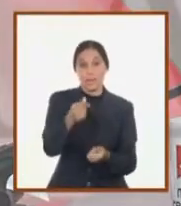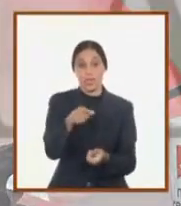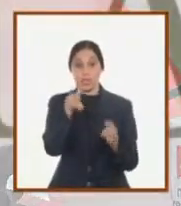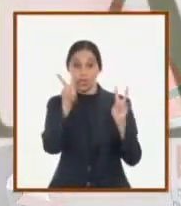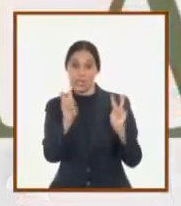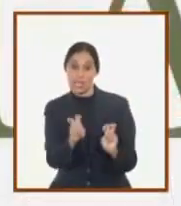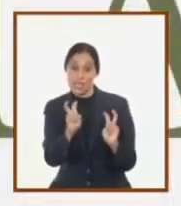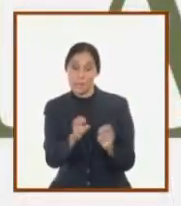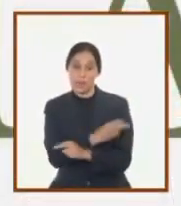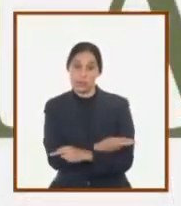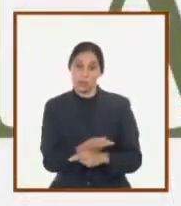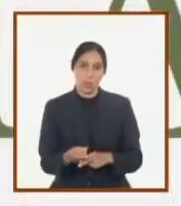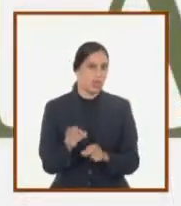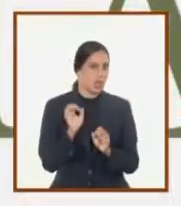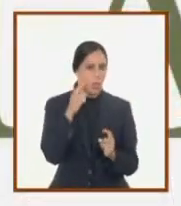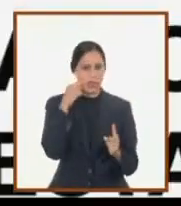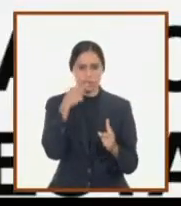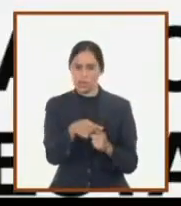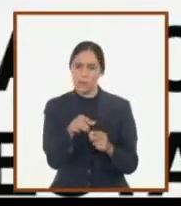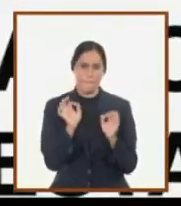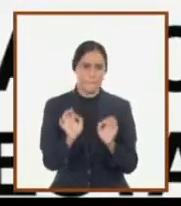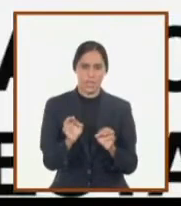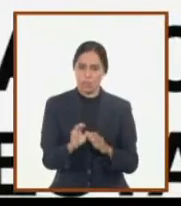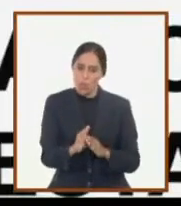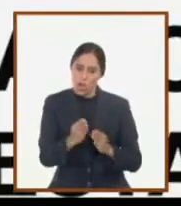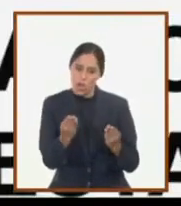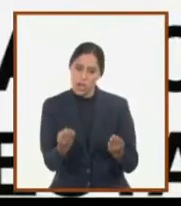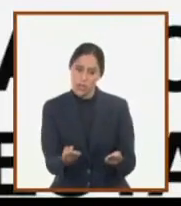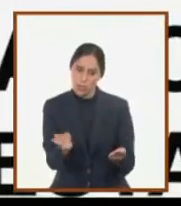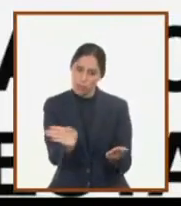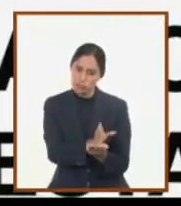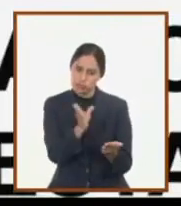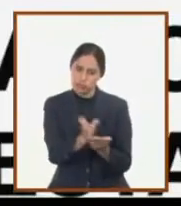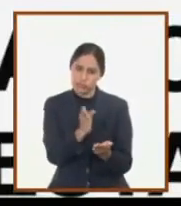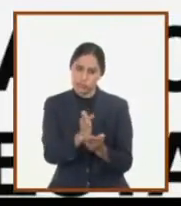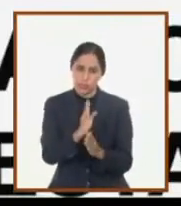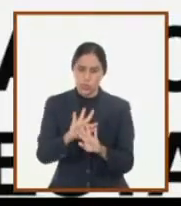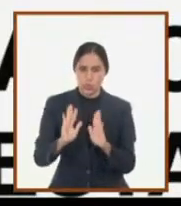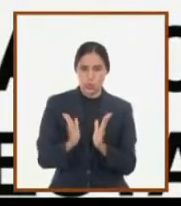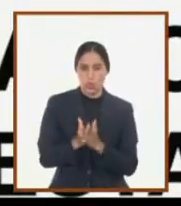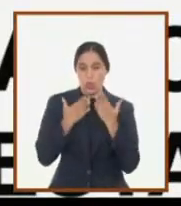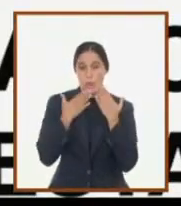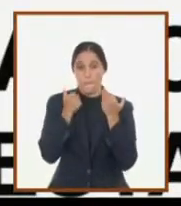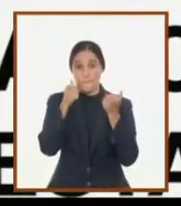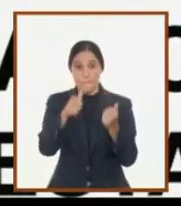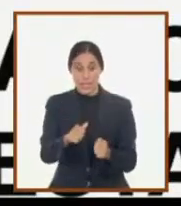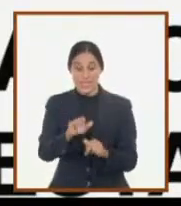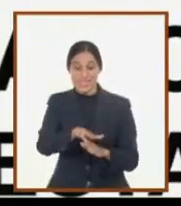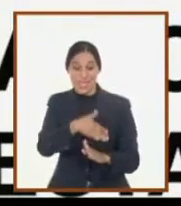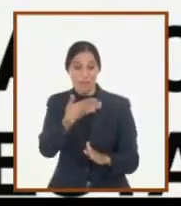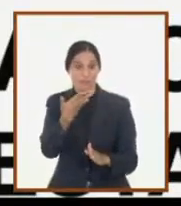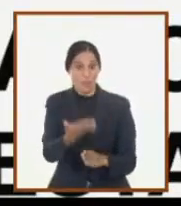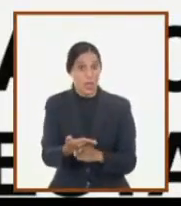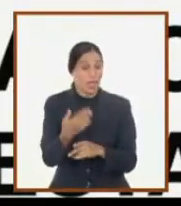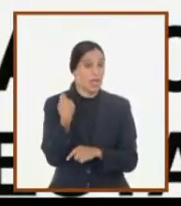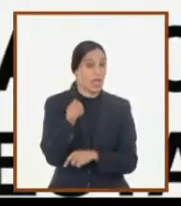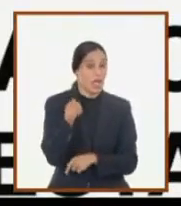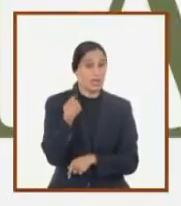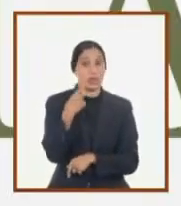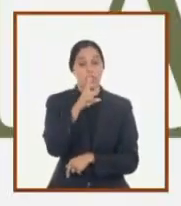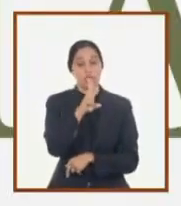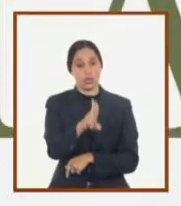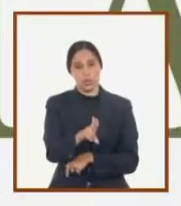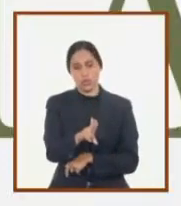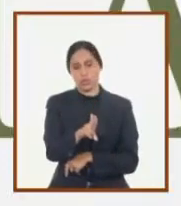históricos con la misma misión de hacer libros eh con el perfil que todavía mantenemos ya en el año en el año